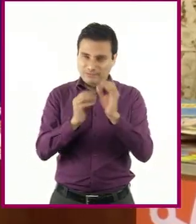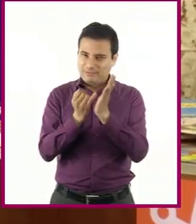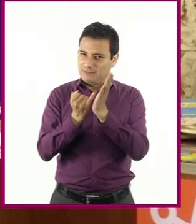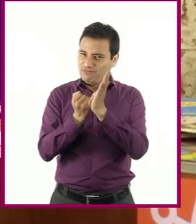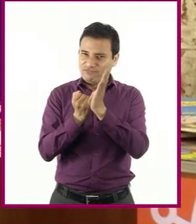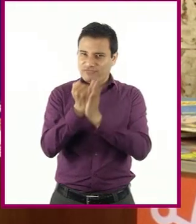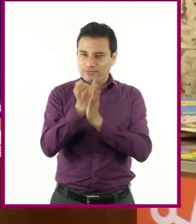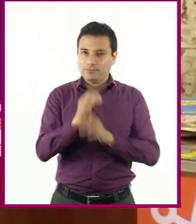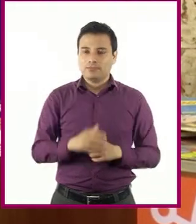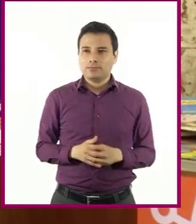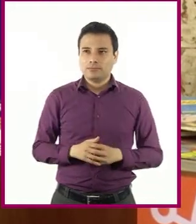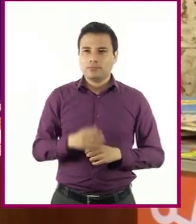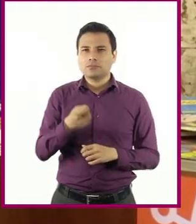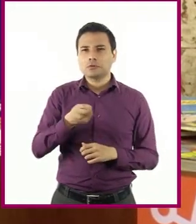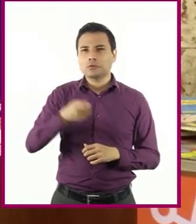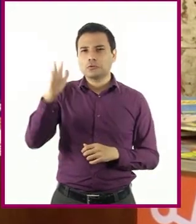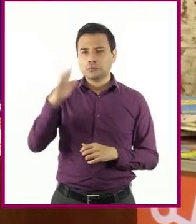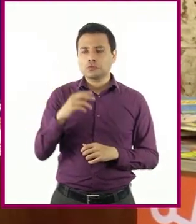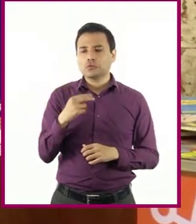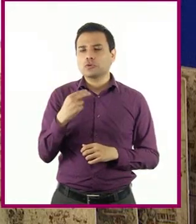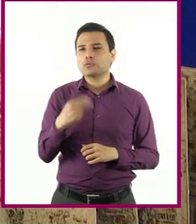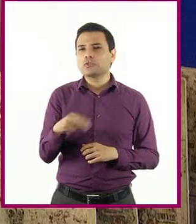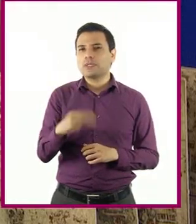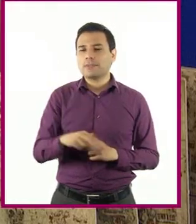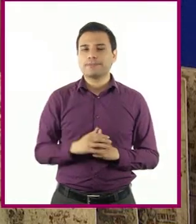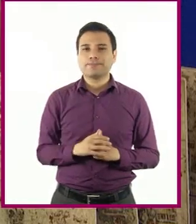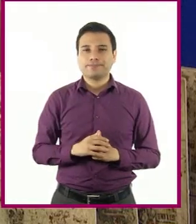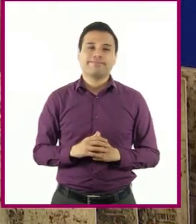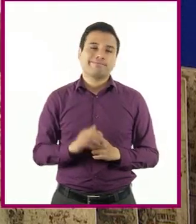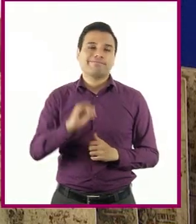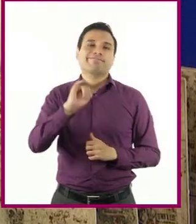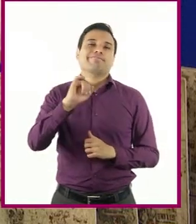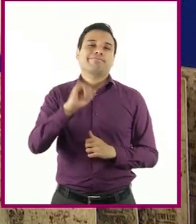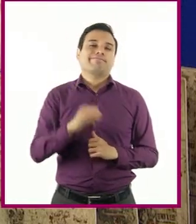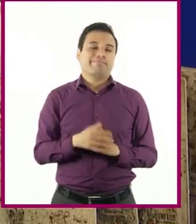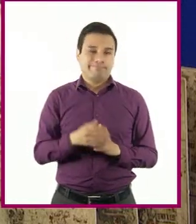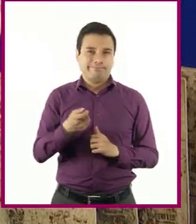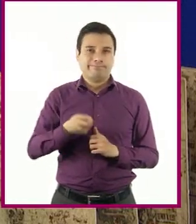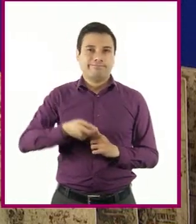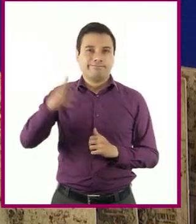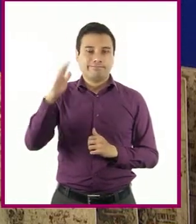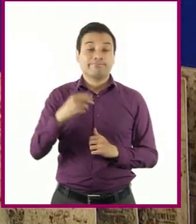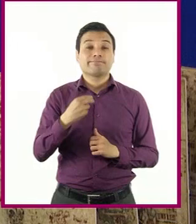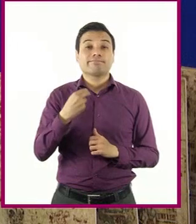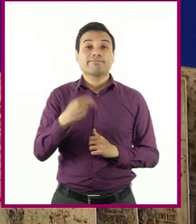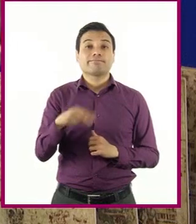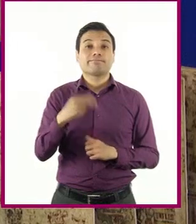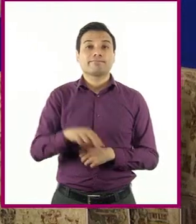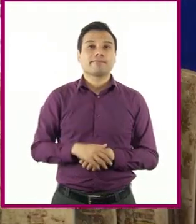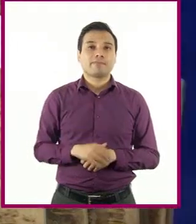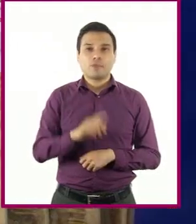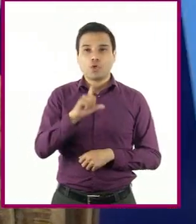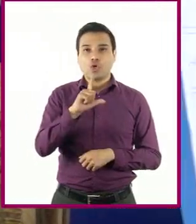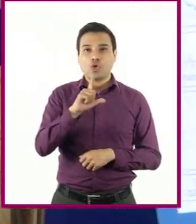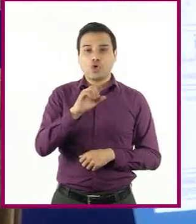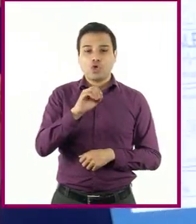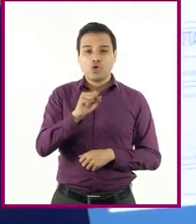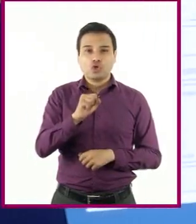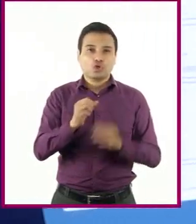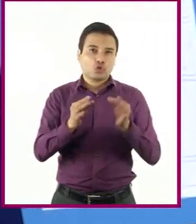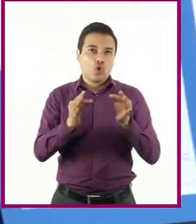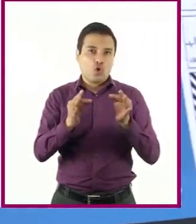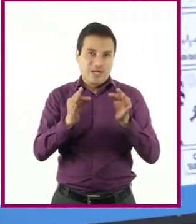¿Tiene algún nombre en especial esta fase? Efectivamente, se llaman los originales, pues son la